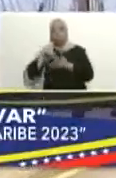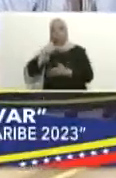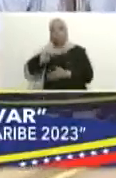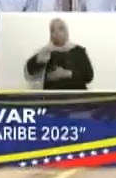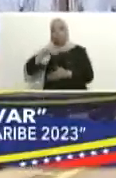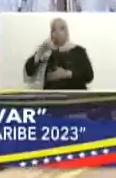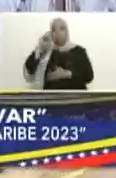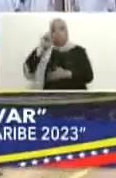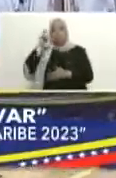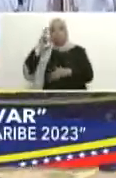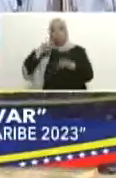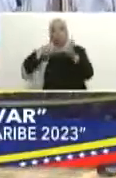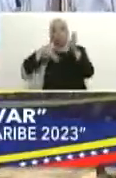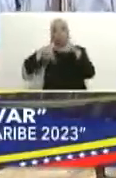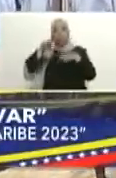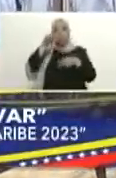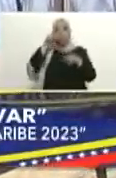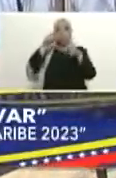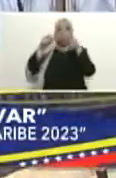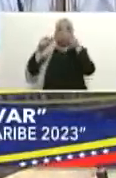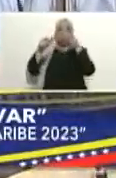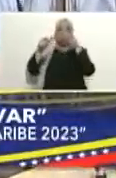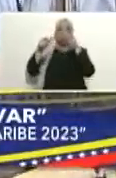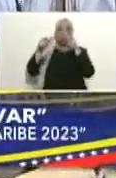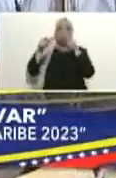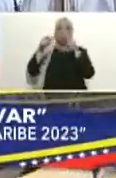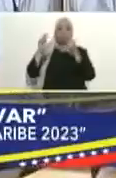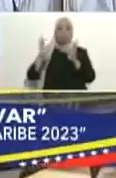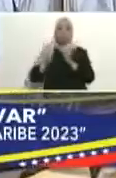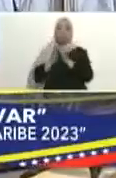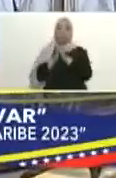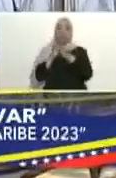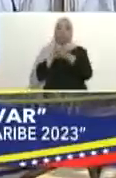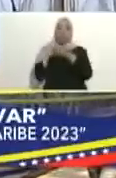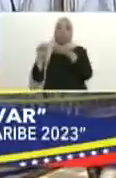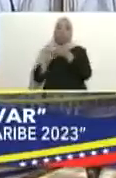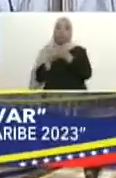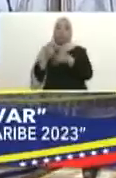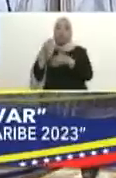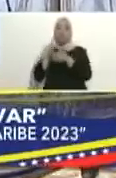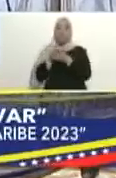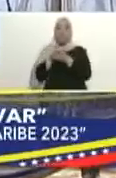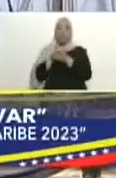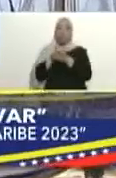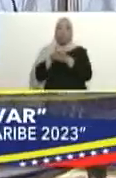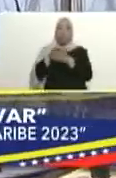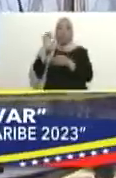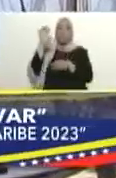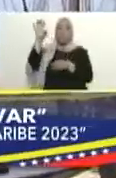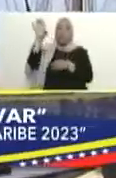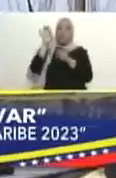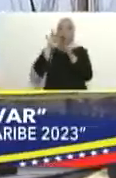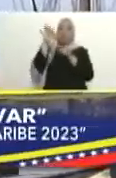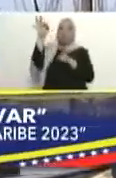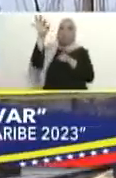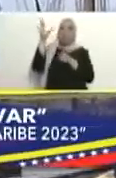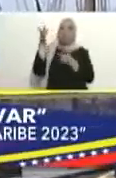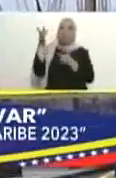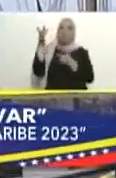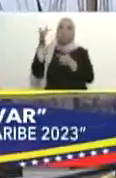para recorrer San Cristóbal Nieves, nuestra hermana, Islas del